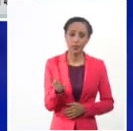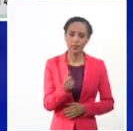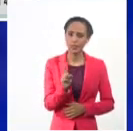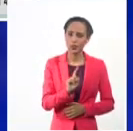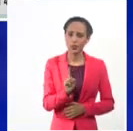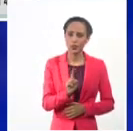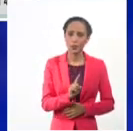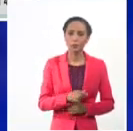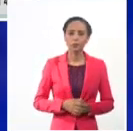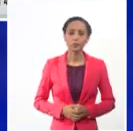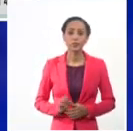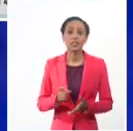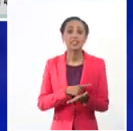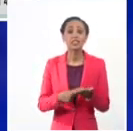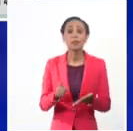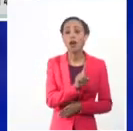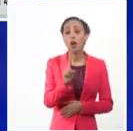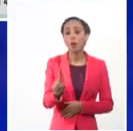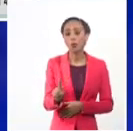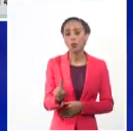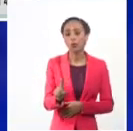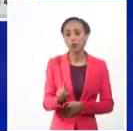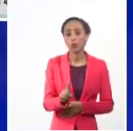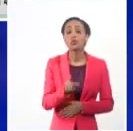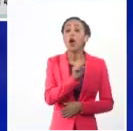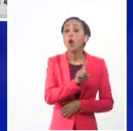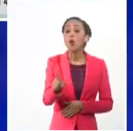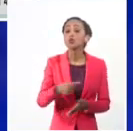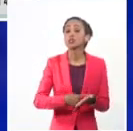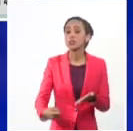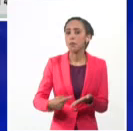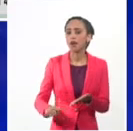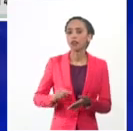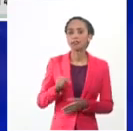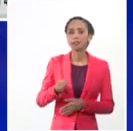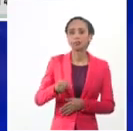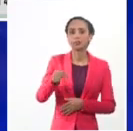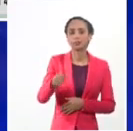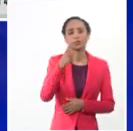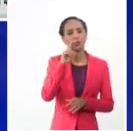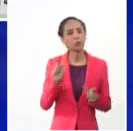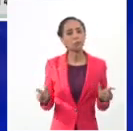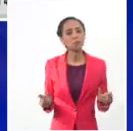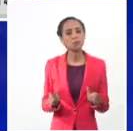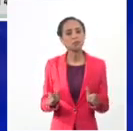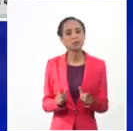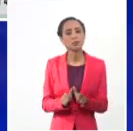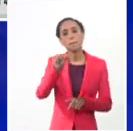11ª semana consecutiva con descenso de los casos activos.